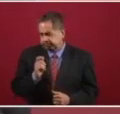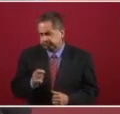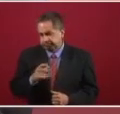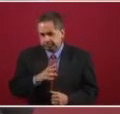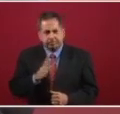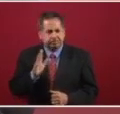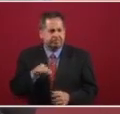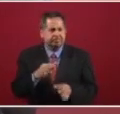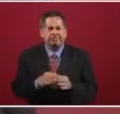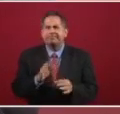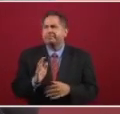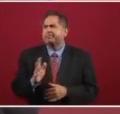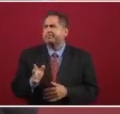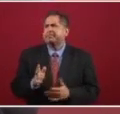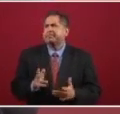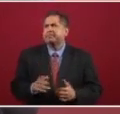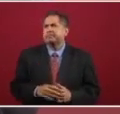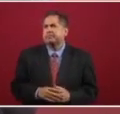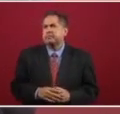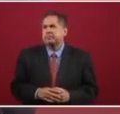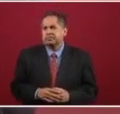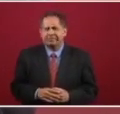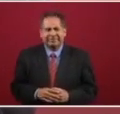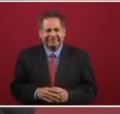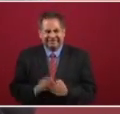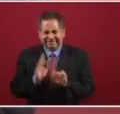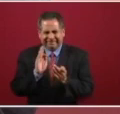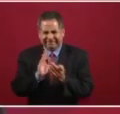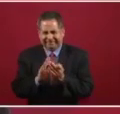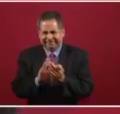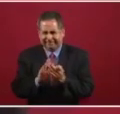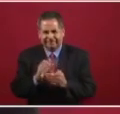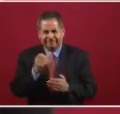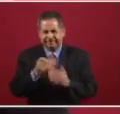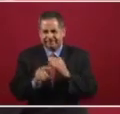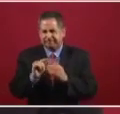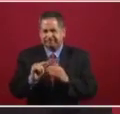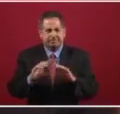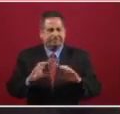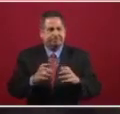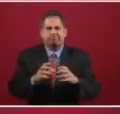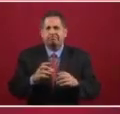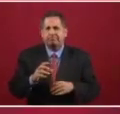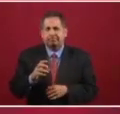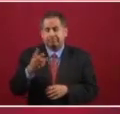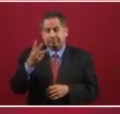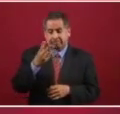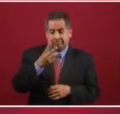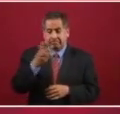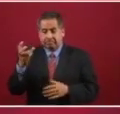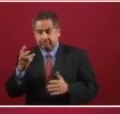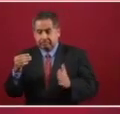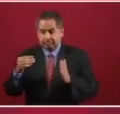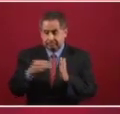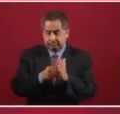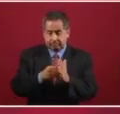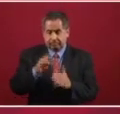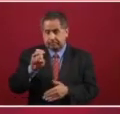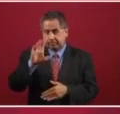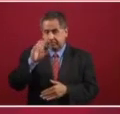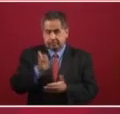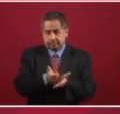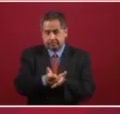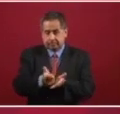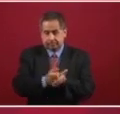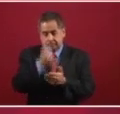ya estamos muy cerca de las 300,000 becas para